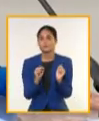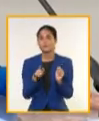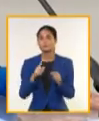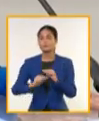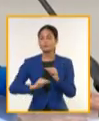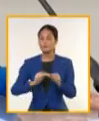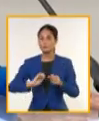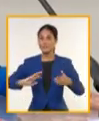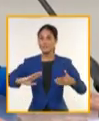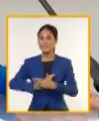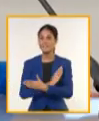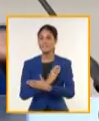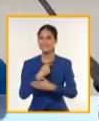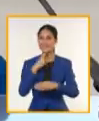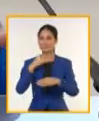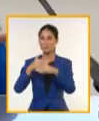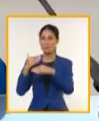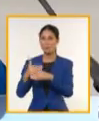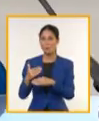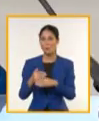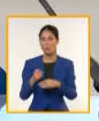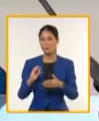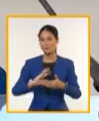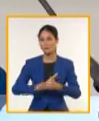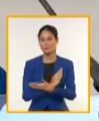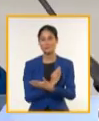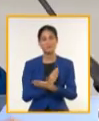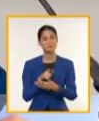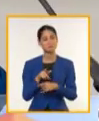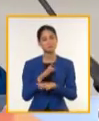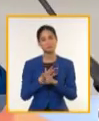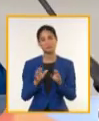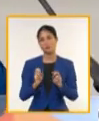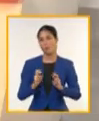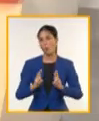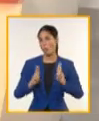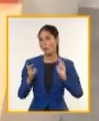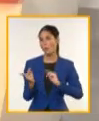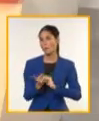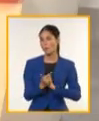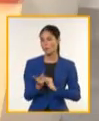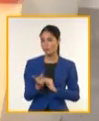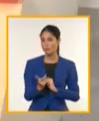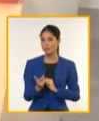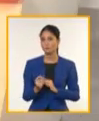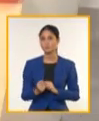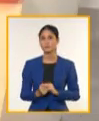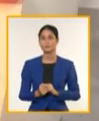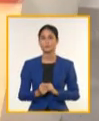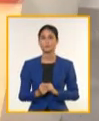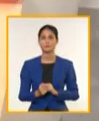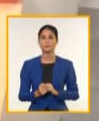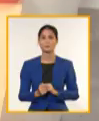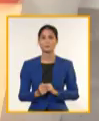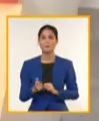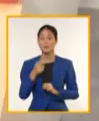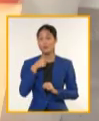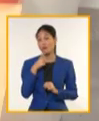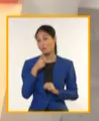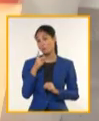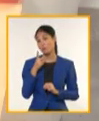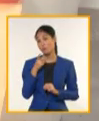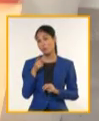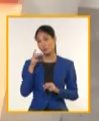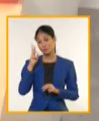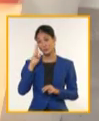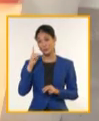bloqueo norteamericano, pues por supuesto que nos ha unado en muchas esferas. Y en otros campos, ese mismo desarrollo